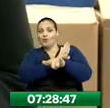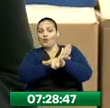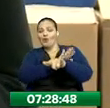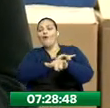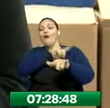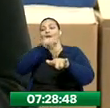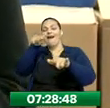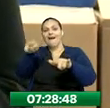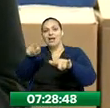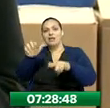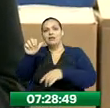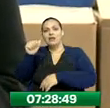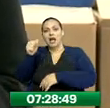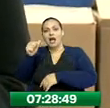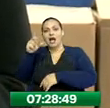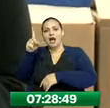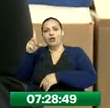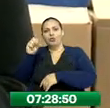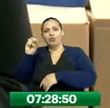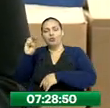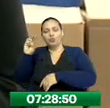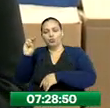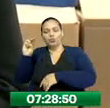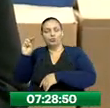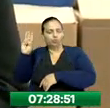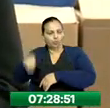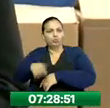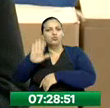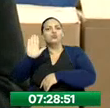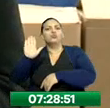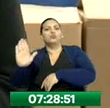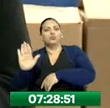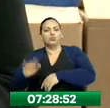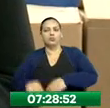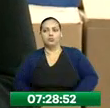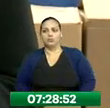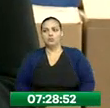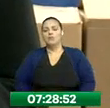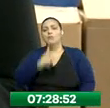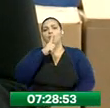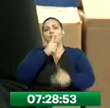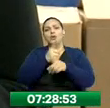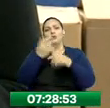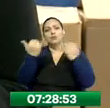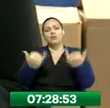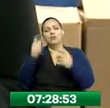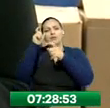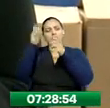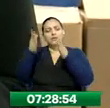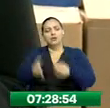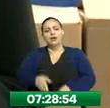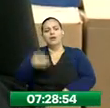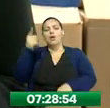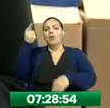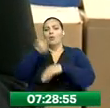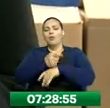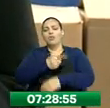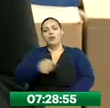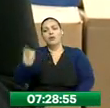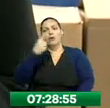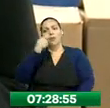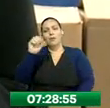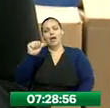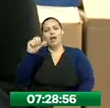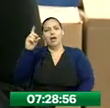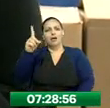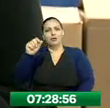que está llevando adelante la investigación por fraude procesal solicitó la retención del señor Adún. Entiendo que el